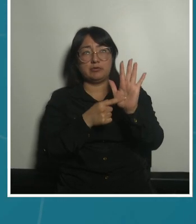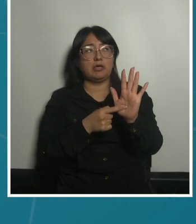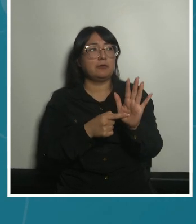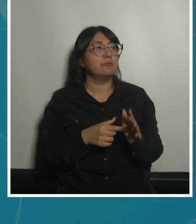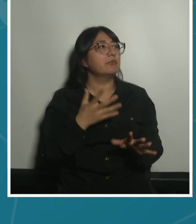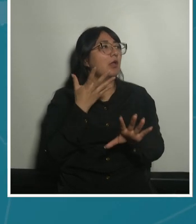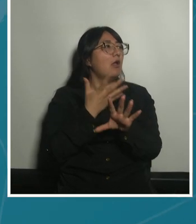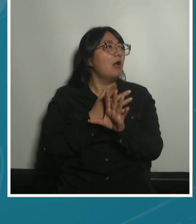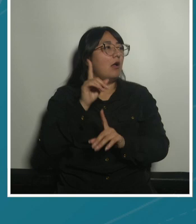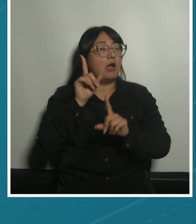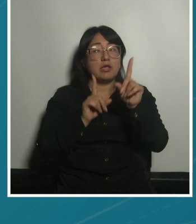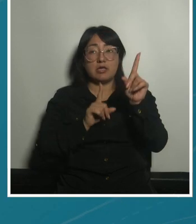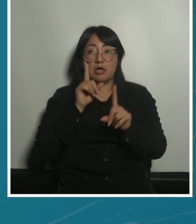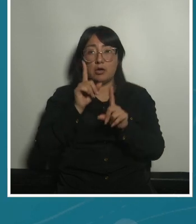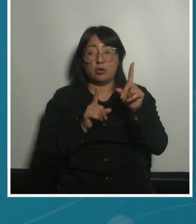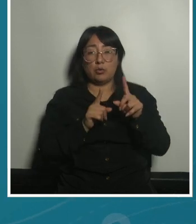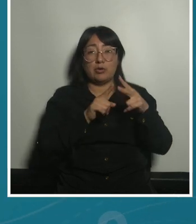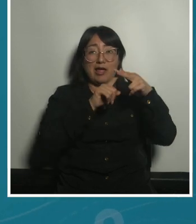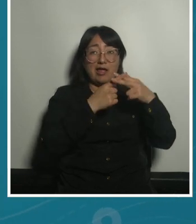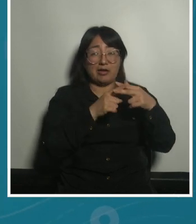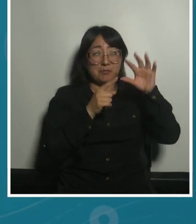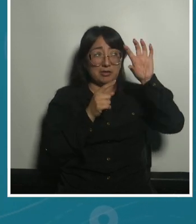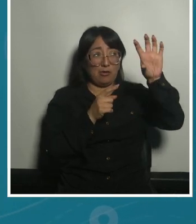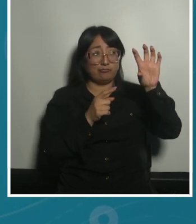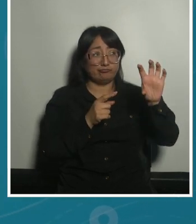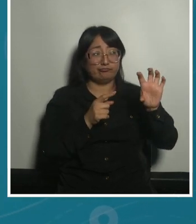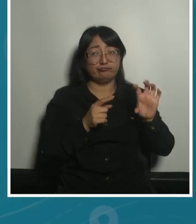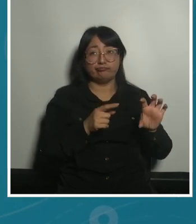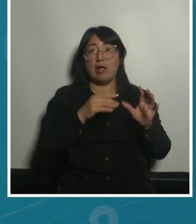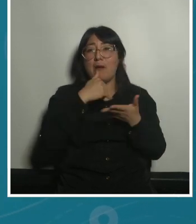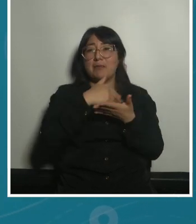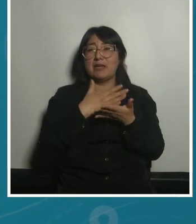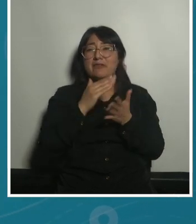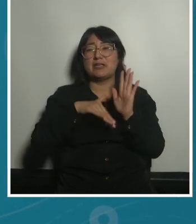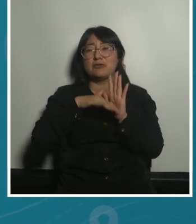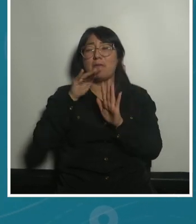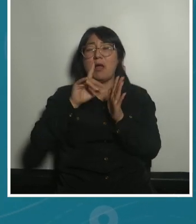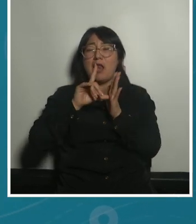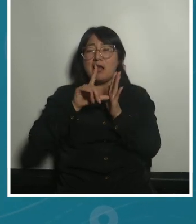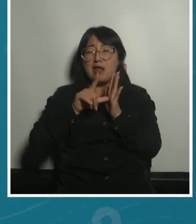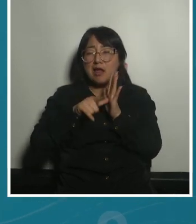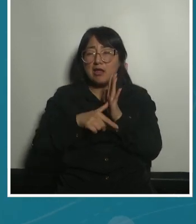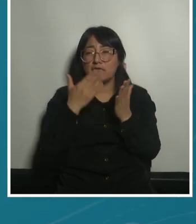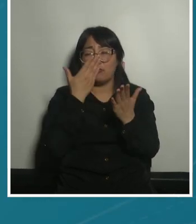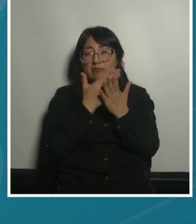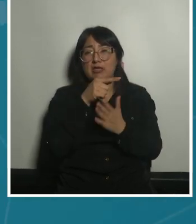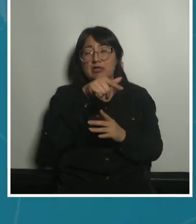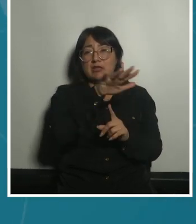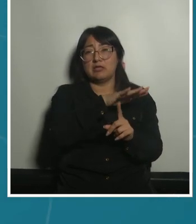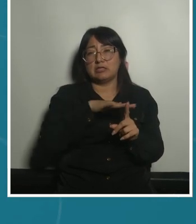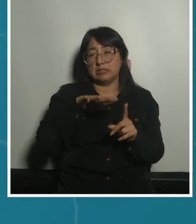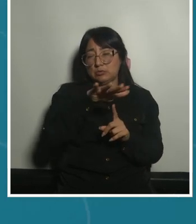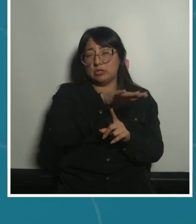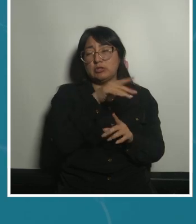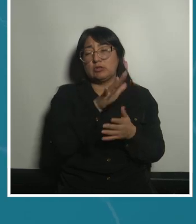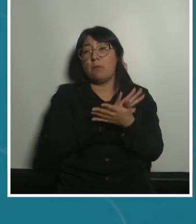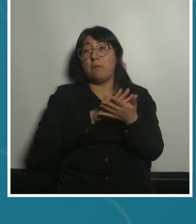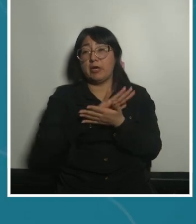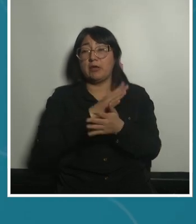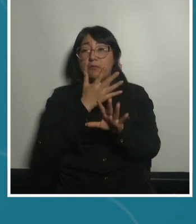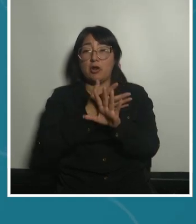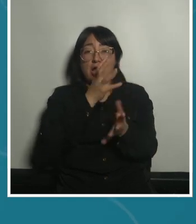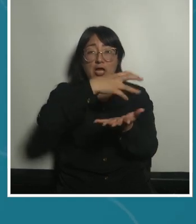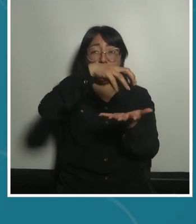Tenemos algunos instrumentos de planificación que van mucho más lentos frente a estas dinámicas. Hay comunas costeras que tienen